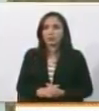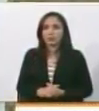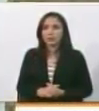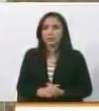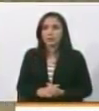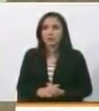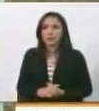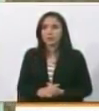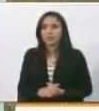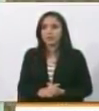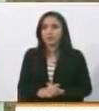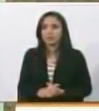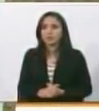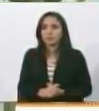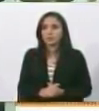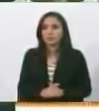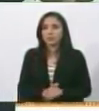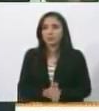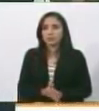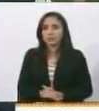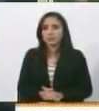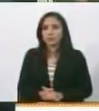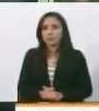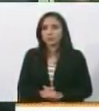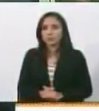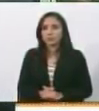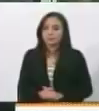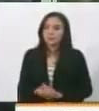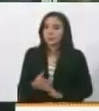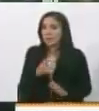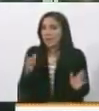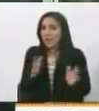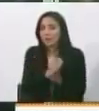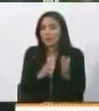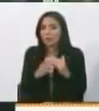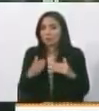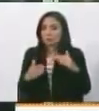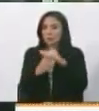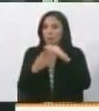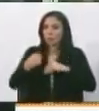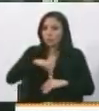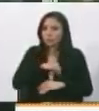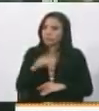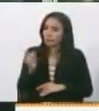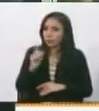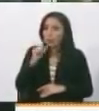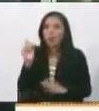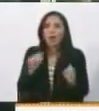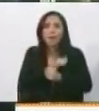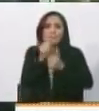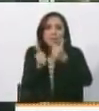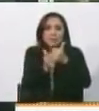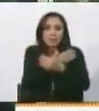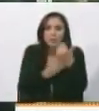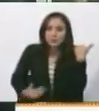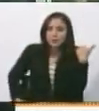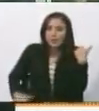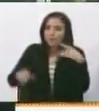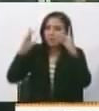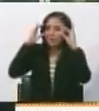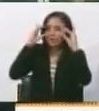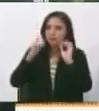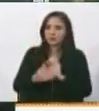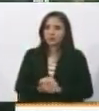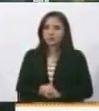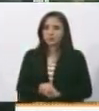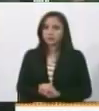problema? Y con esto disfrazan. No, no, es contra los funcionarios. No, es la vicepresidenta de Venezuela.